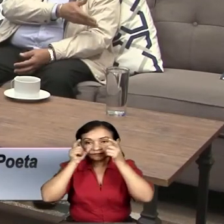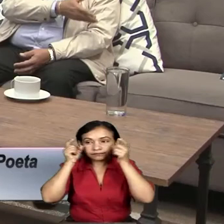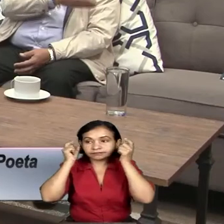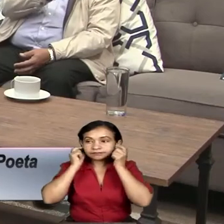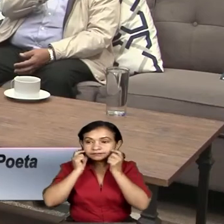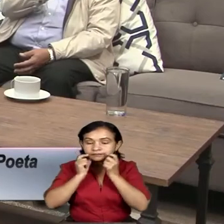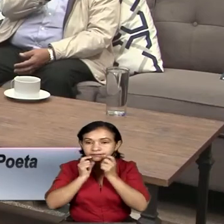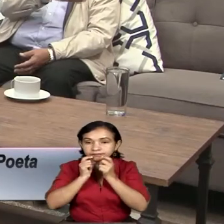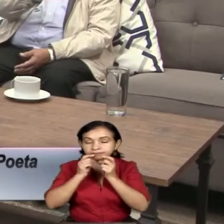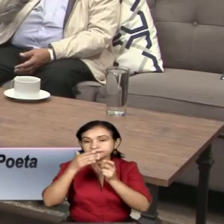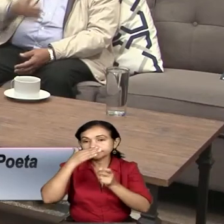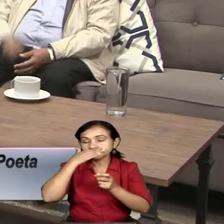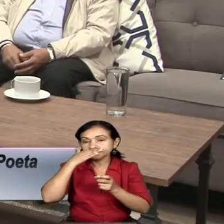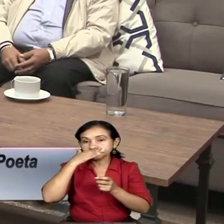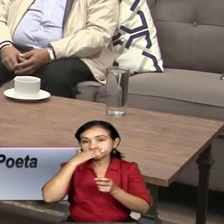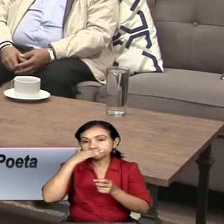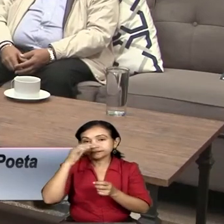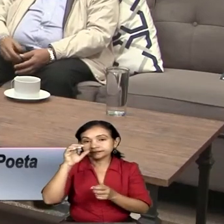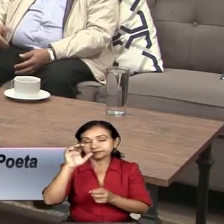el Frente.